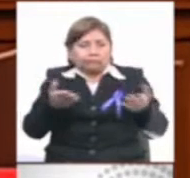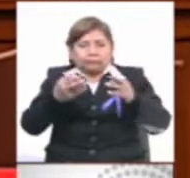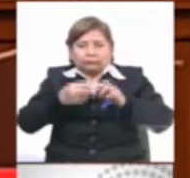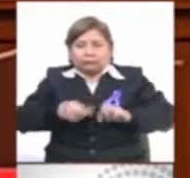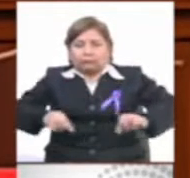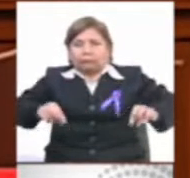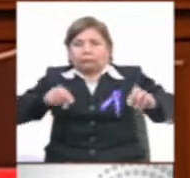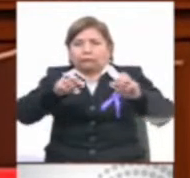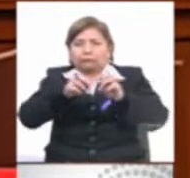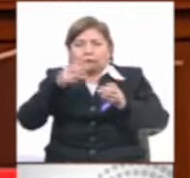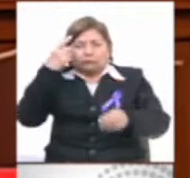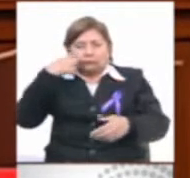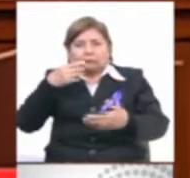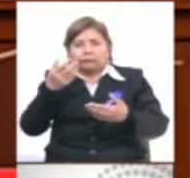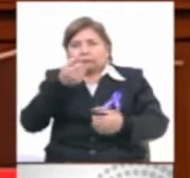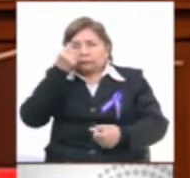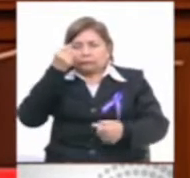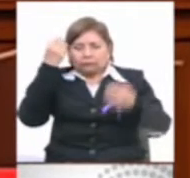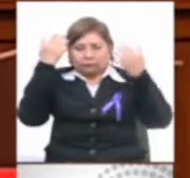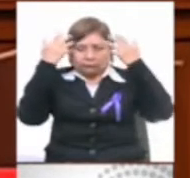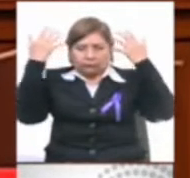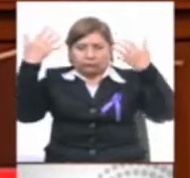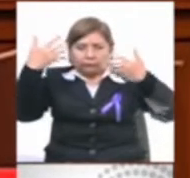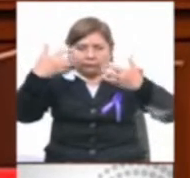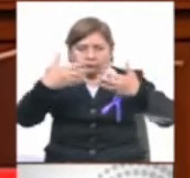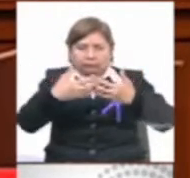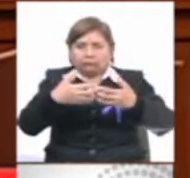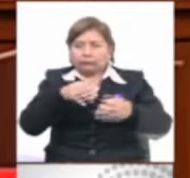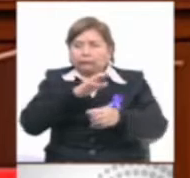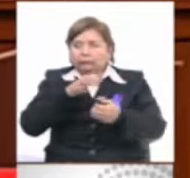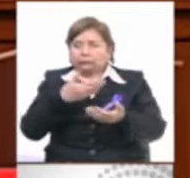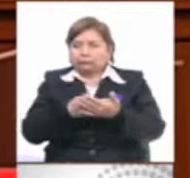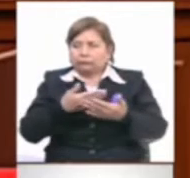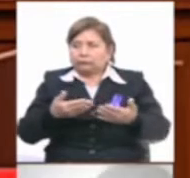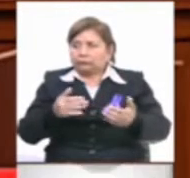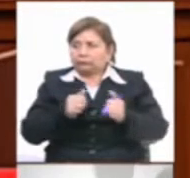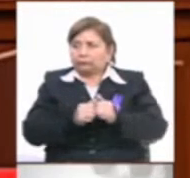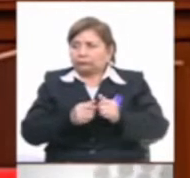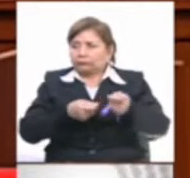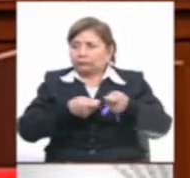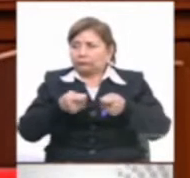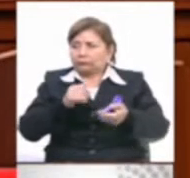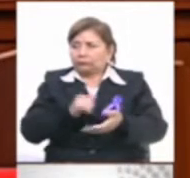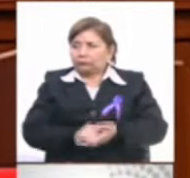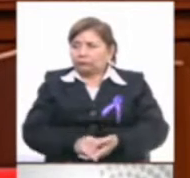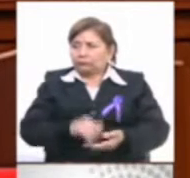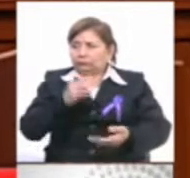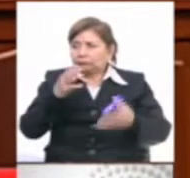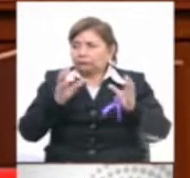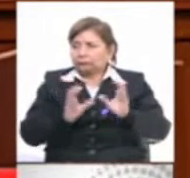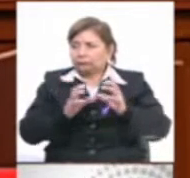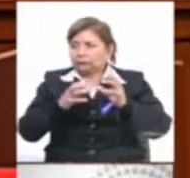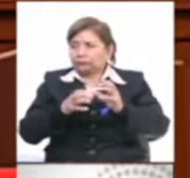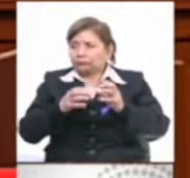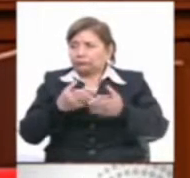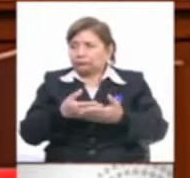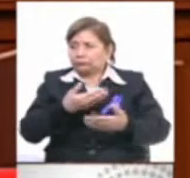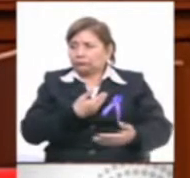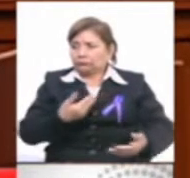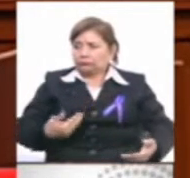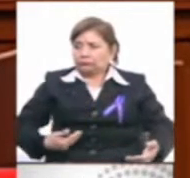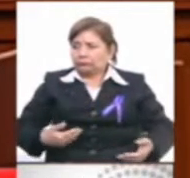Pleno para lograr consensos entre la propuesta del Ejecutivo y el Congreso de la